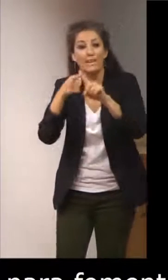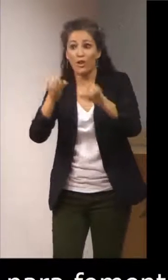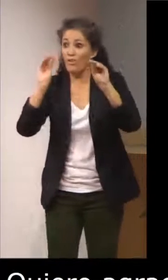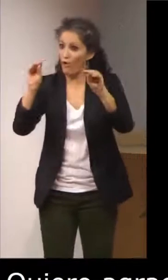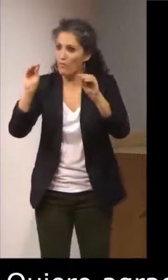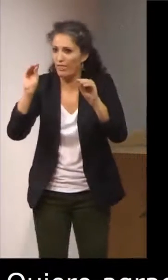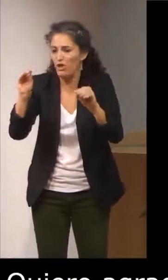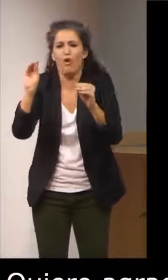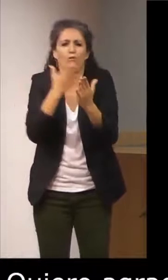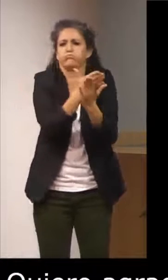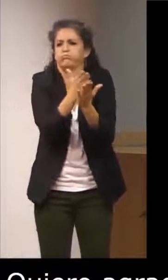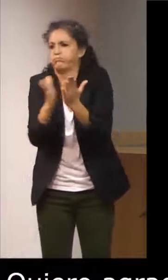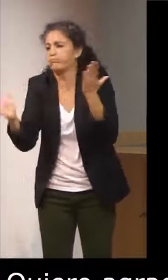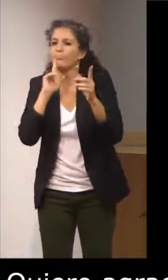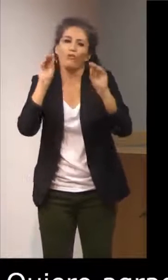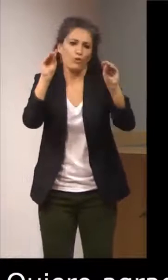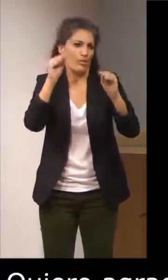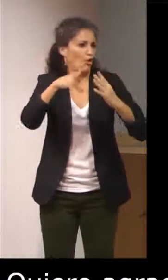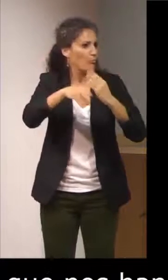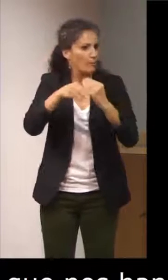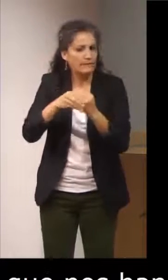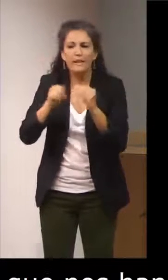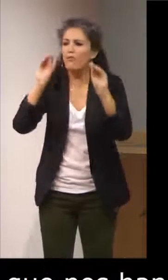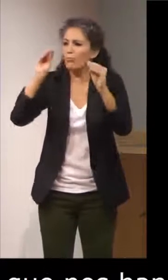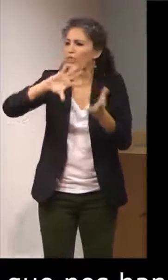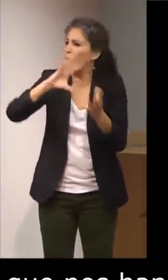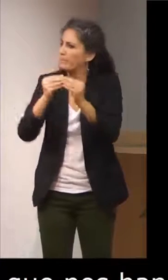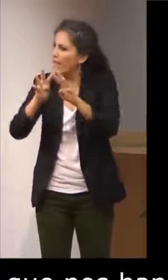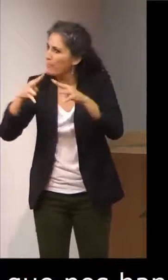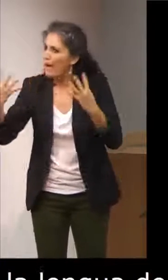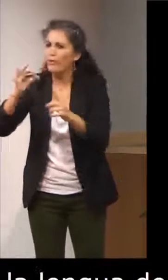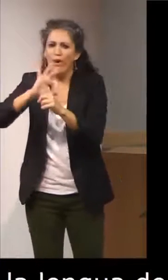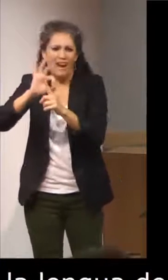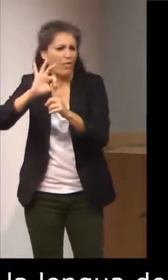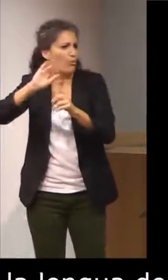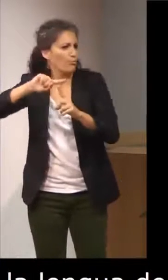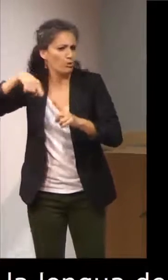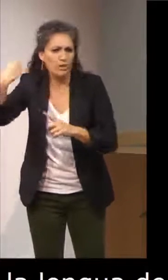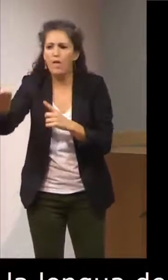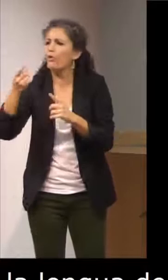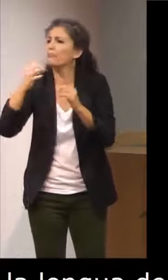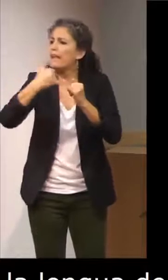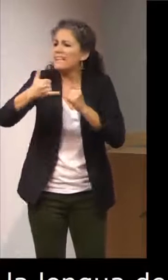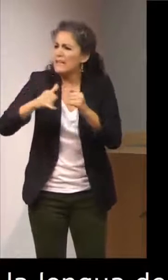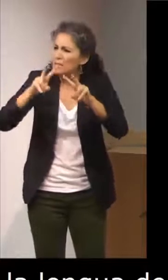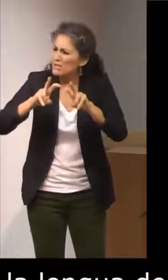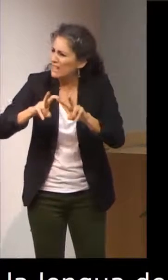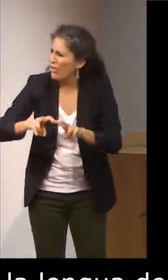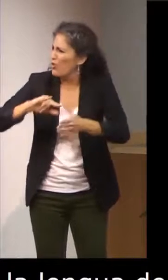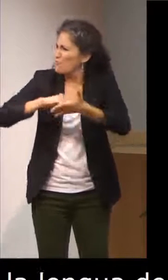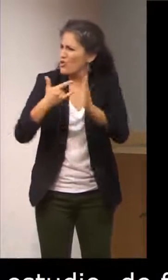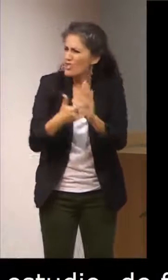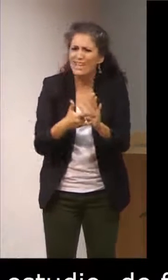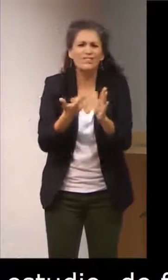sobre la lengua de signos como objeto de estudio de formación en diferentes planes, ya sea formación complementaria adaptada al marco europeo en grados, por